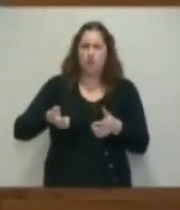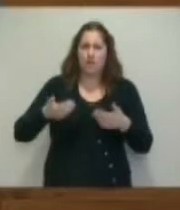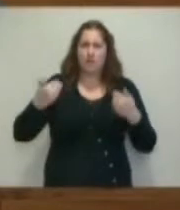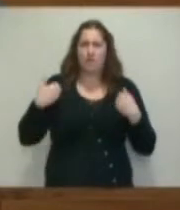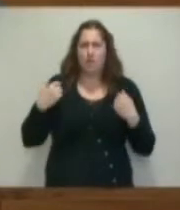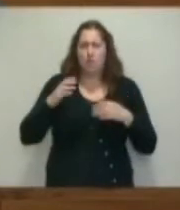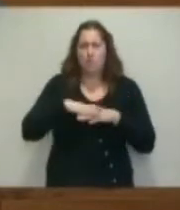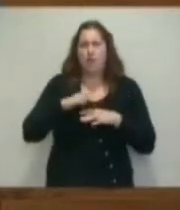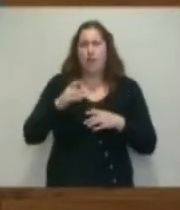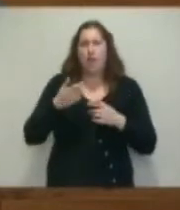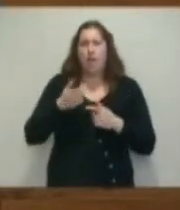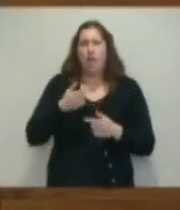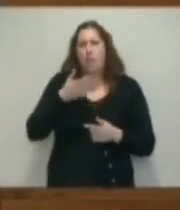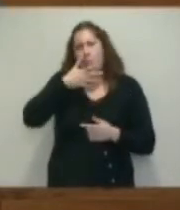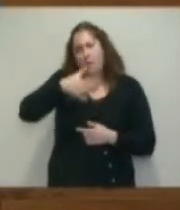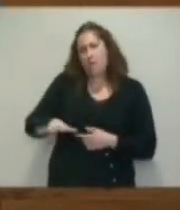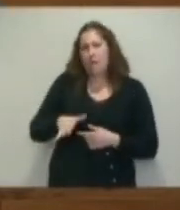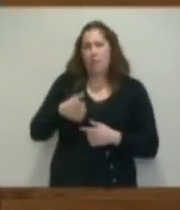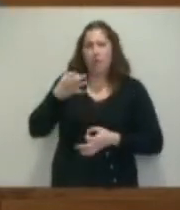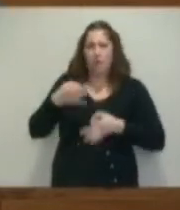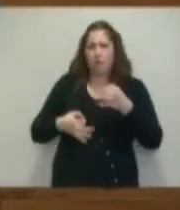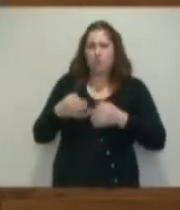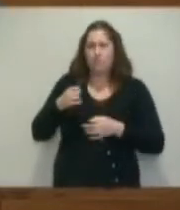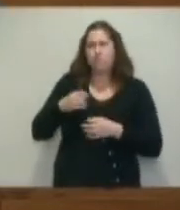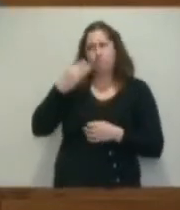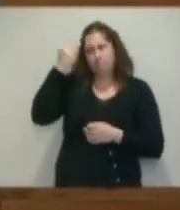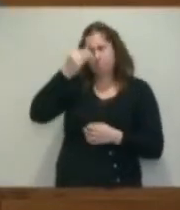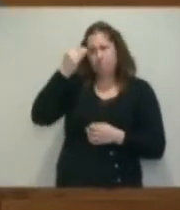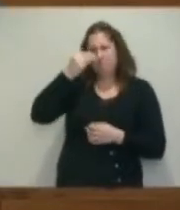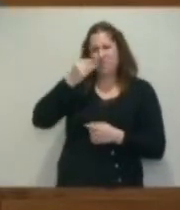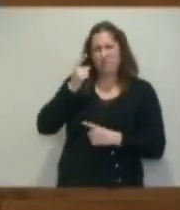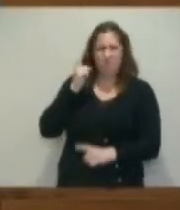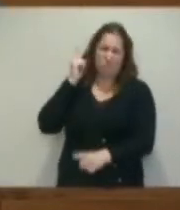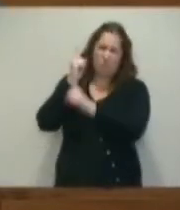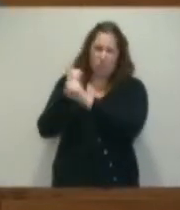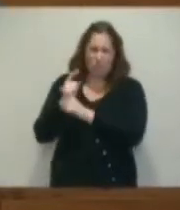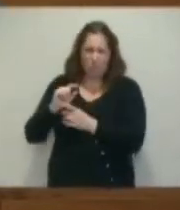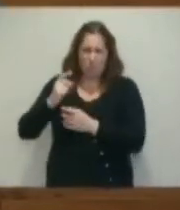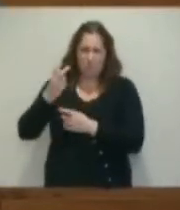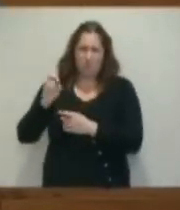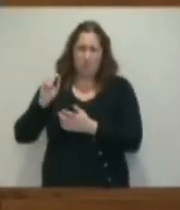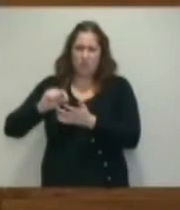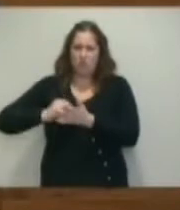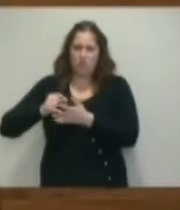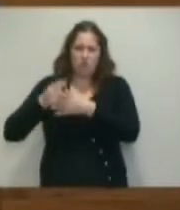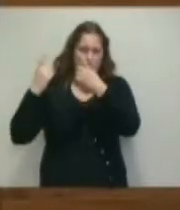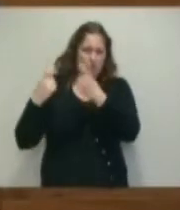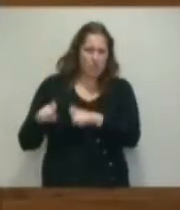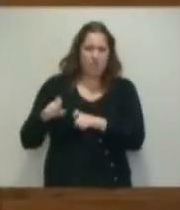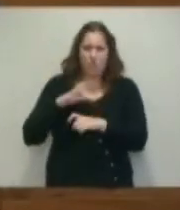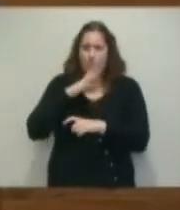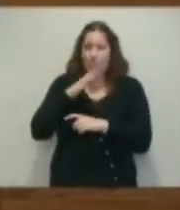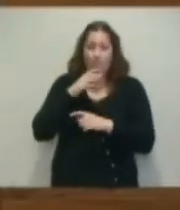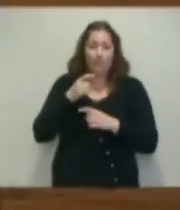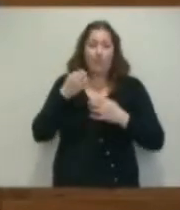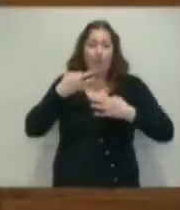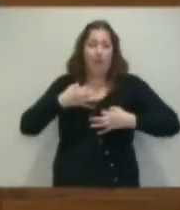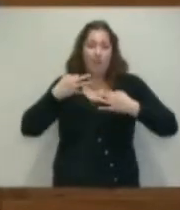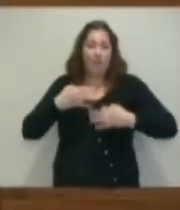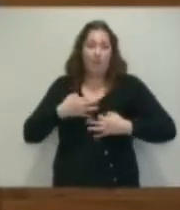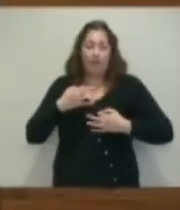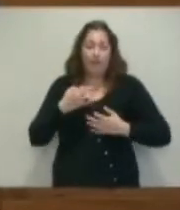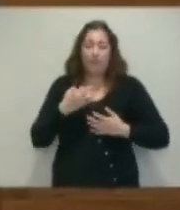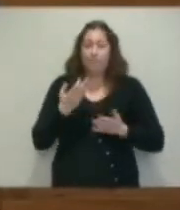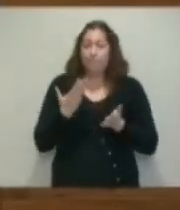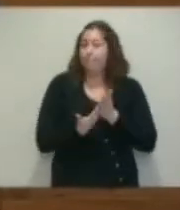demanda judicial, que entendió que era más conveniente no interponer demanda alguna contra estos 20 convenios sobre los que no había ninguna ejecución y sobre los que no